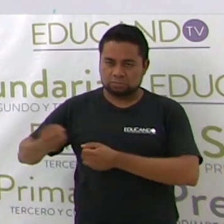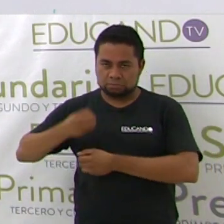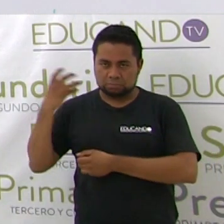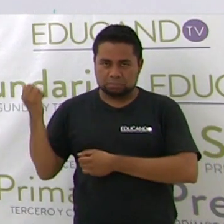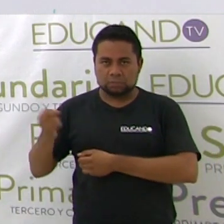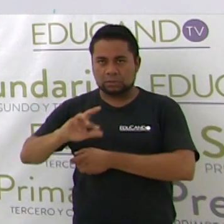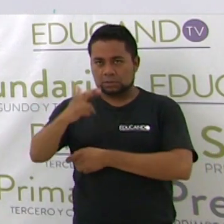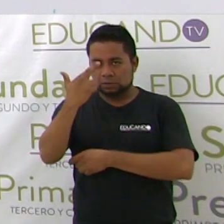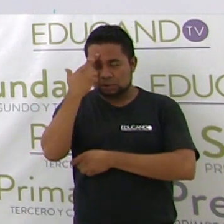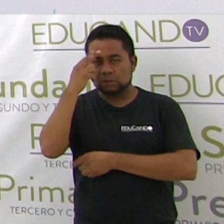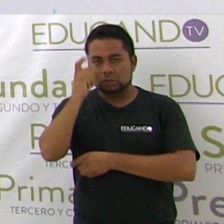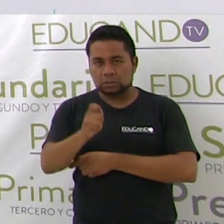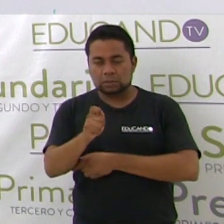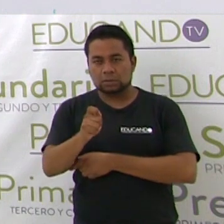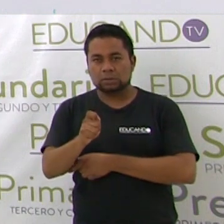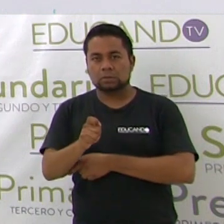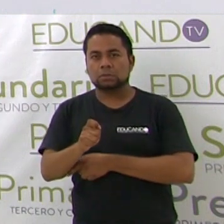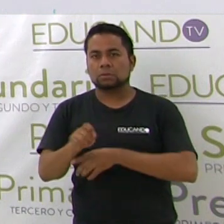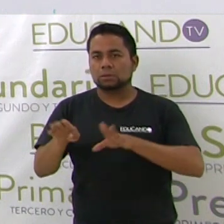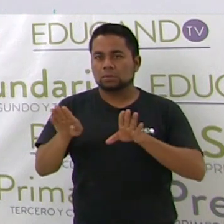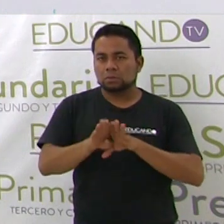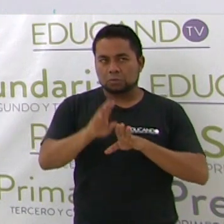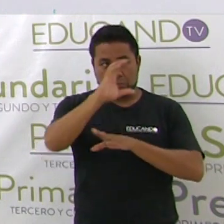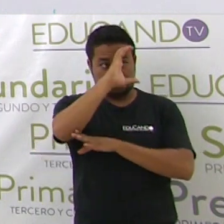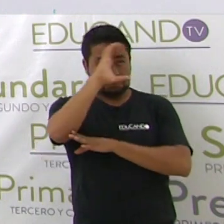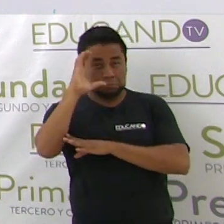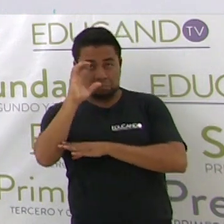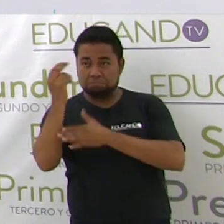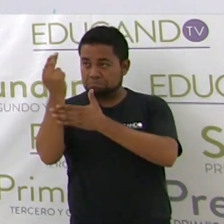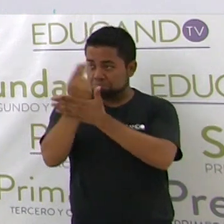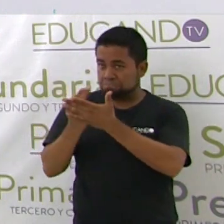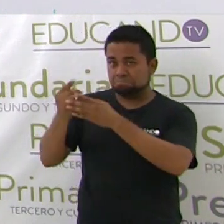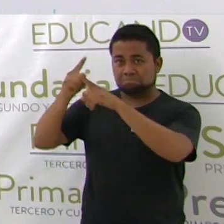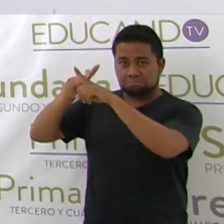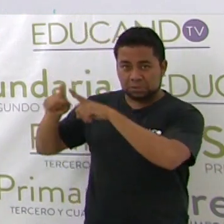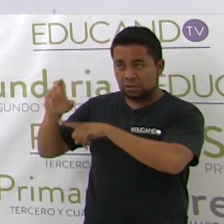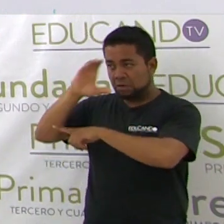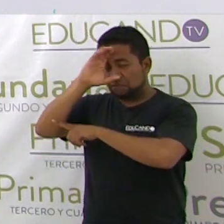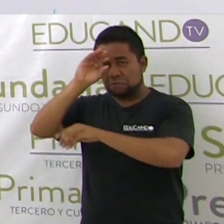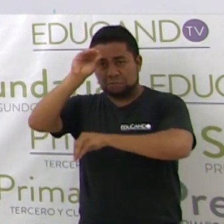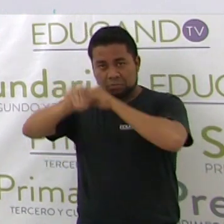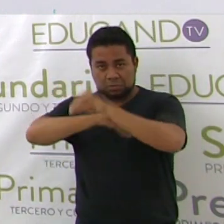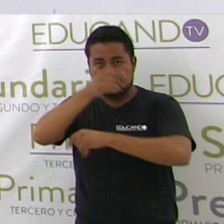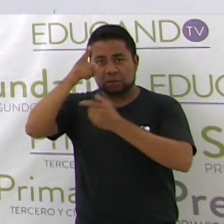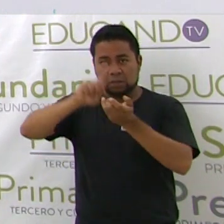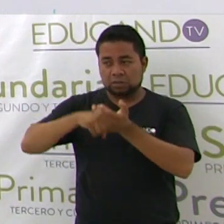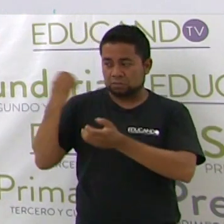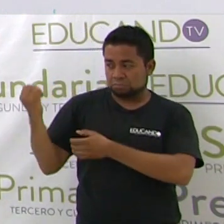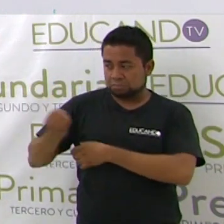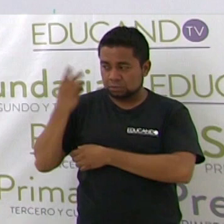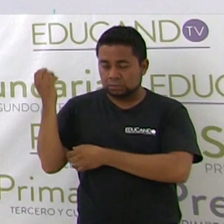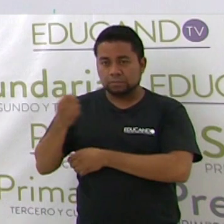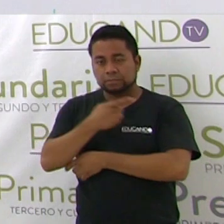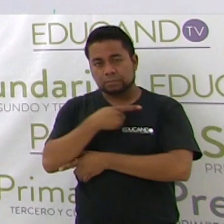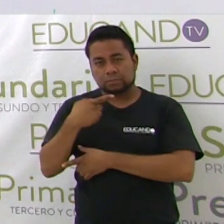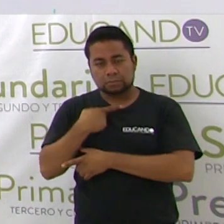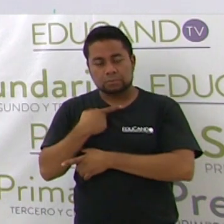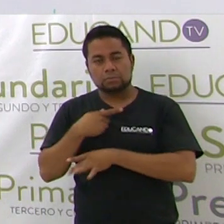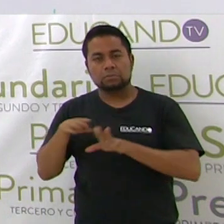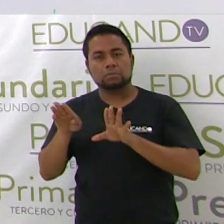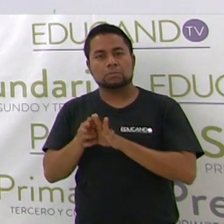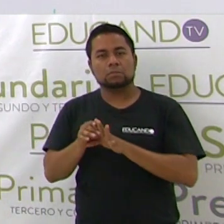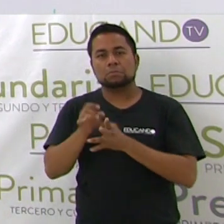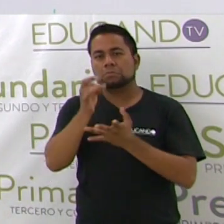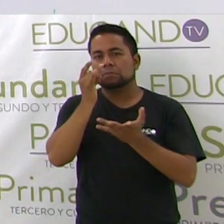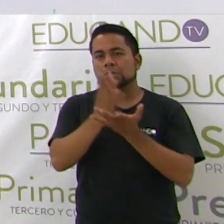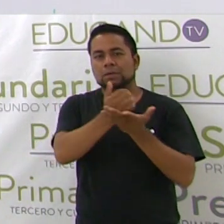bien, el gráfico o la imagen, las fotografías que ustedes presenten en su conferencia deben ser solamente